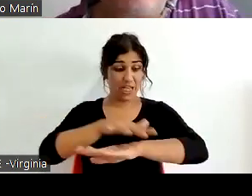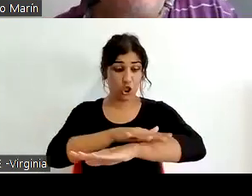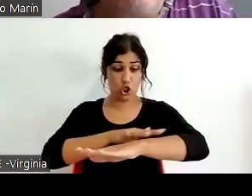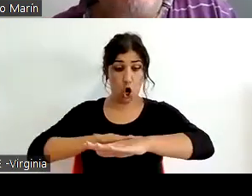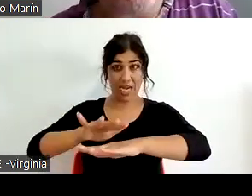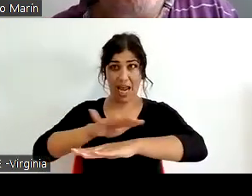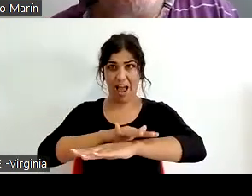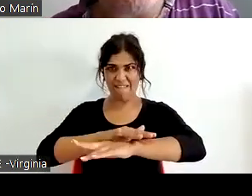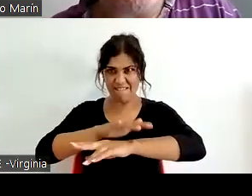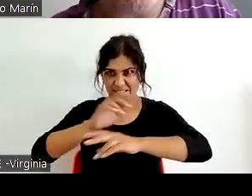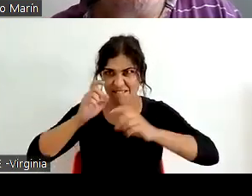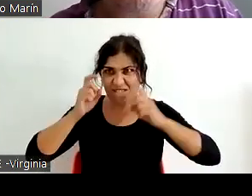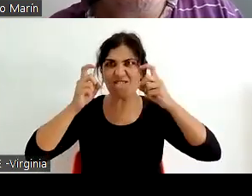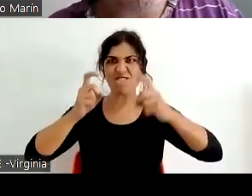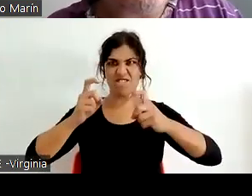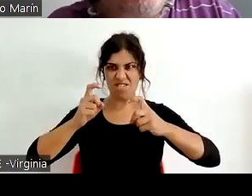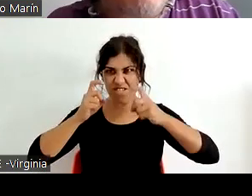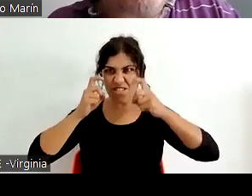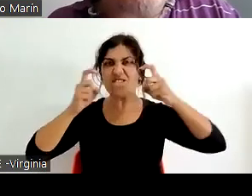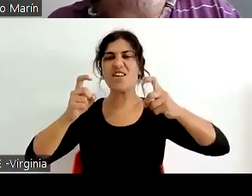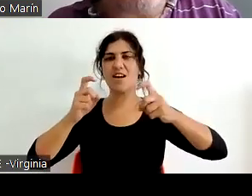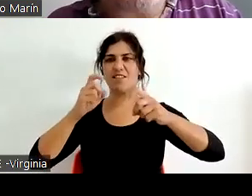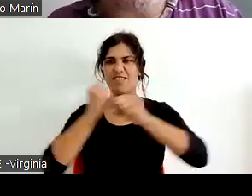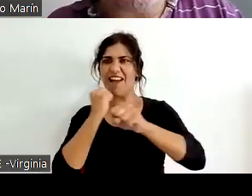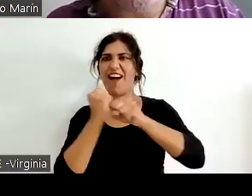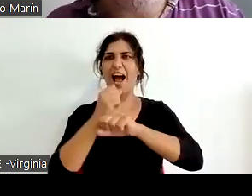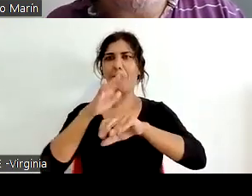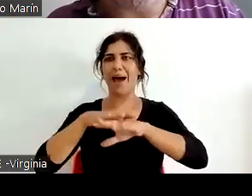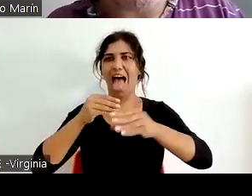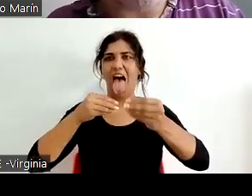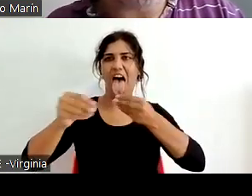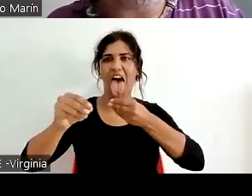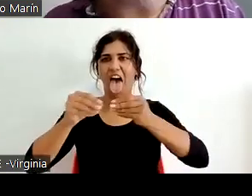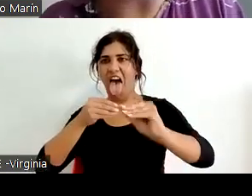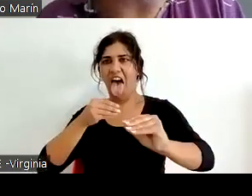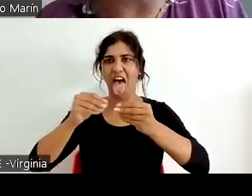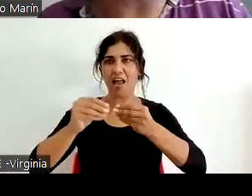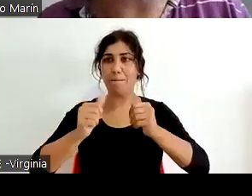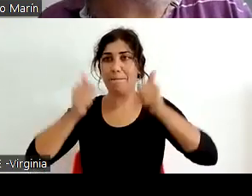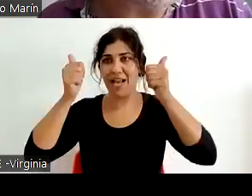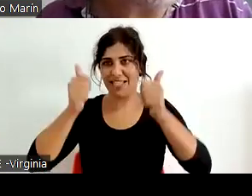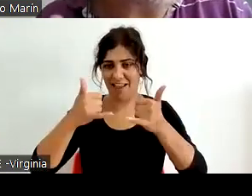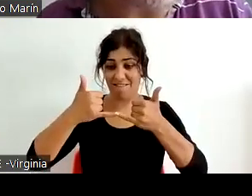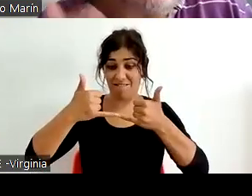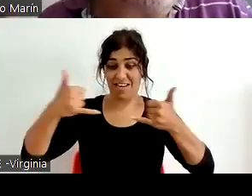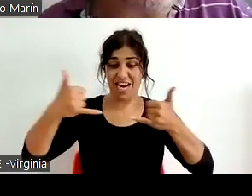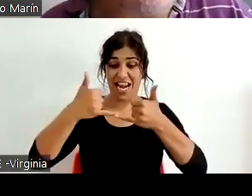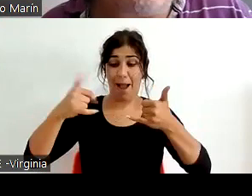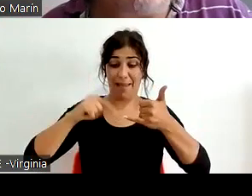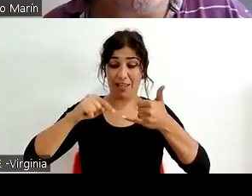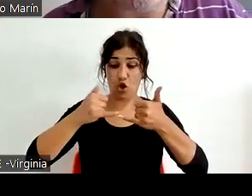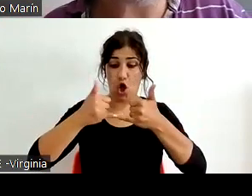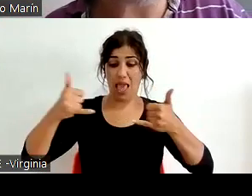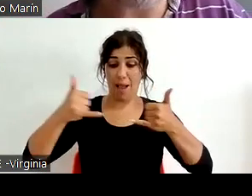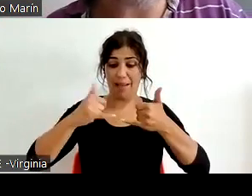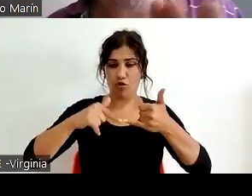sobre todo la articulación fuese más elástica y la musculatura de soporte de ese ligamento, o sea, ese ligamento tuviese menos importancia, por así decirlo,